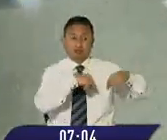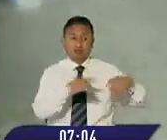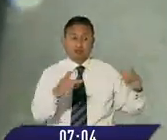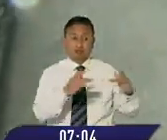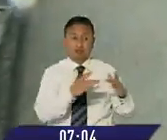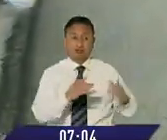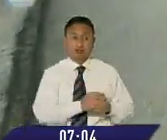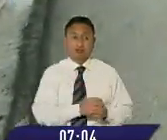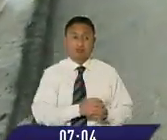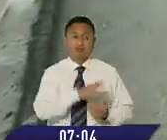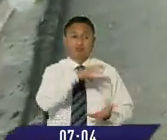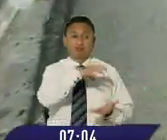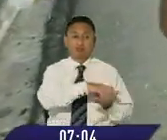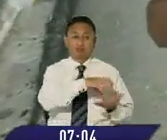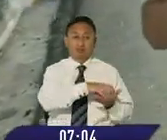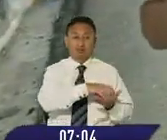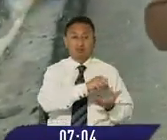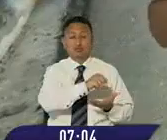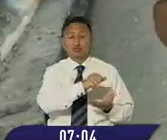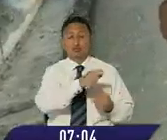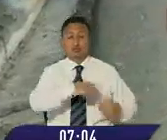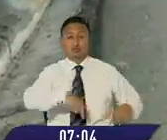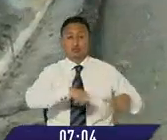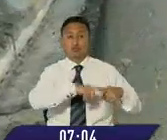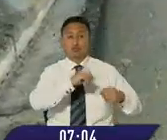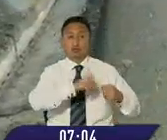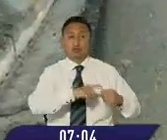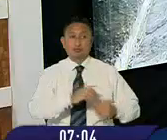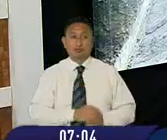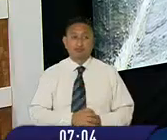el sector de Cayambe y también otras localidades como